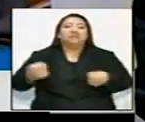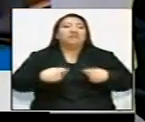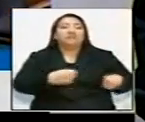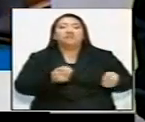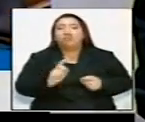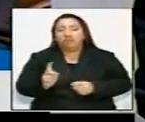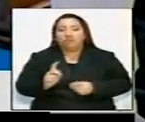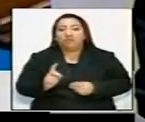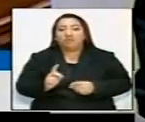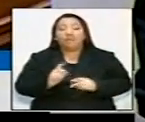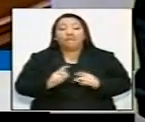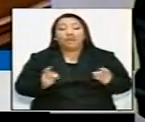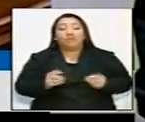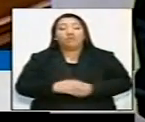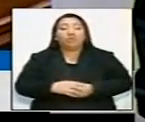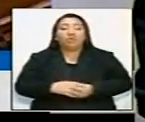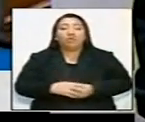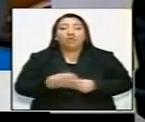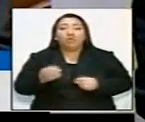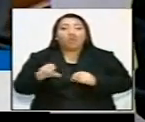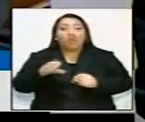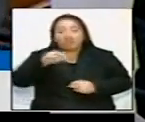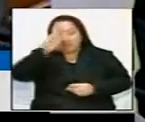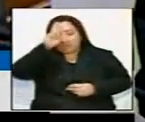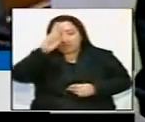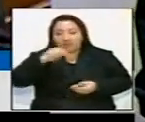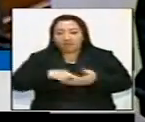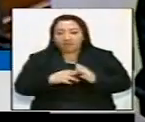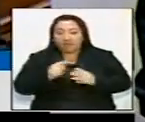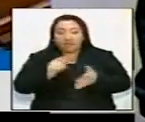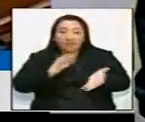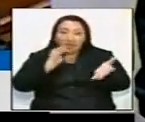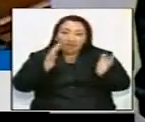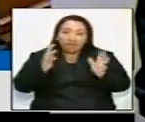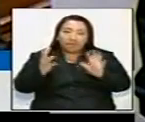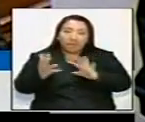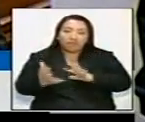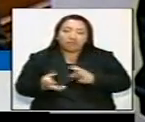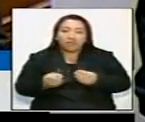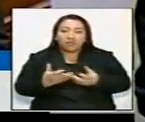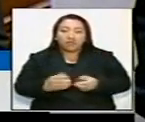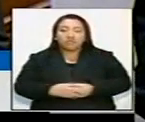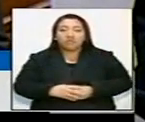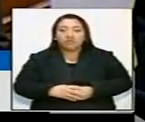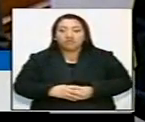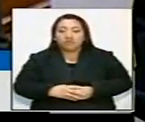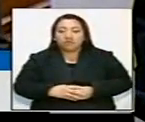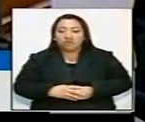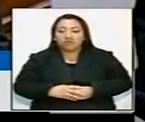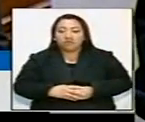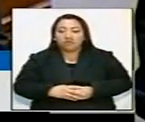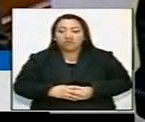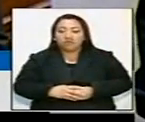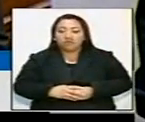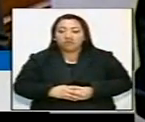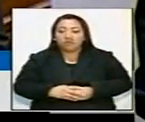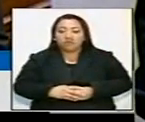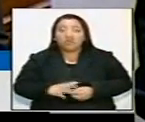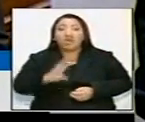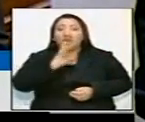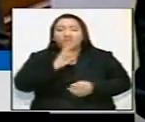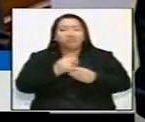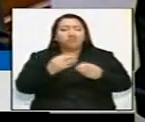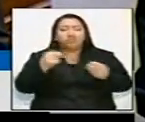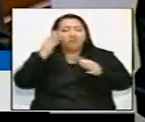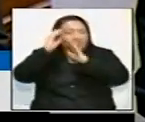En cuanto a la producción peruana, está evolucionando. Se habla mucho de la minería, es cierto.